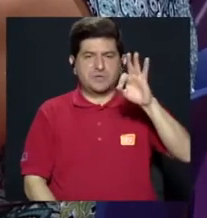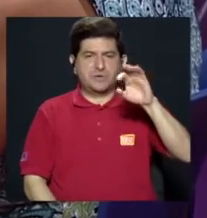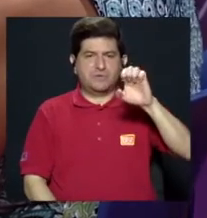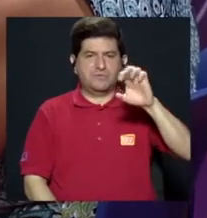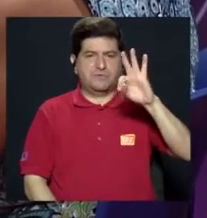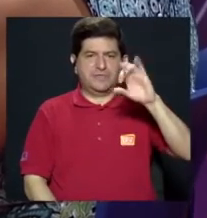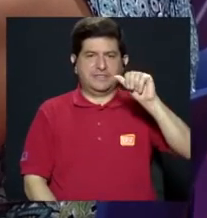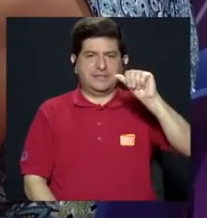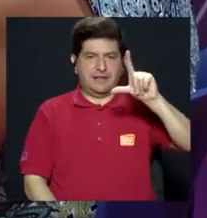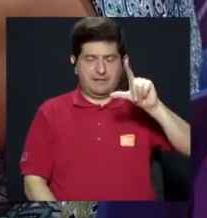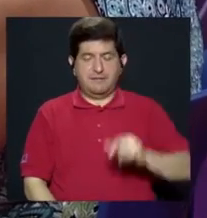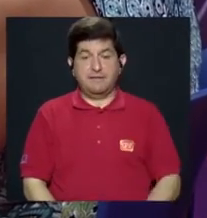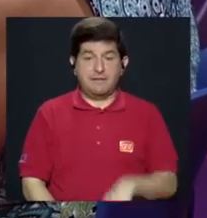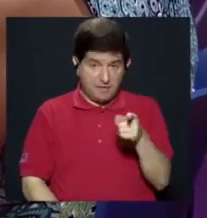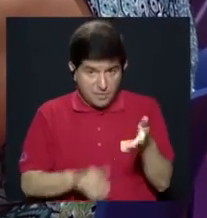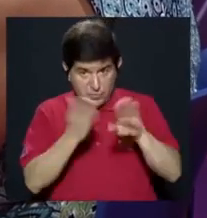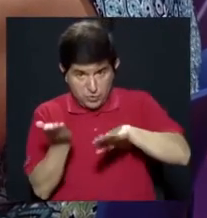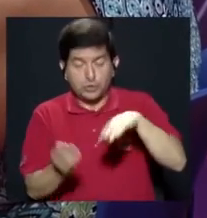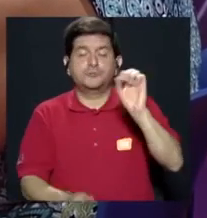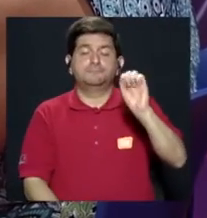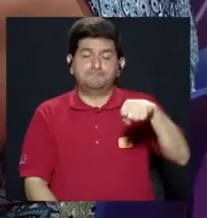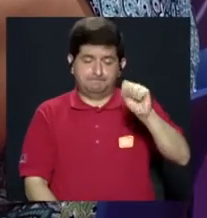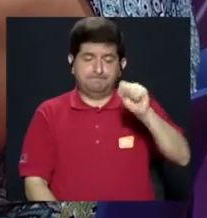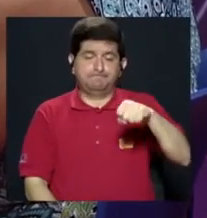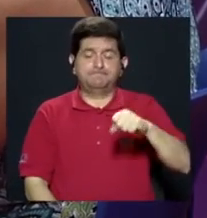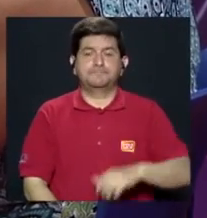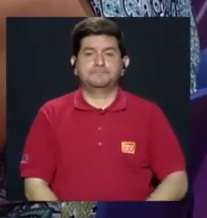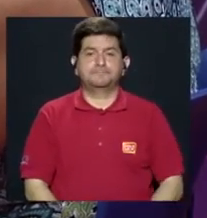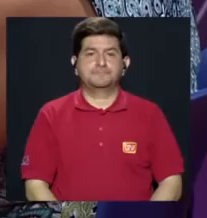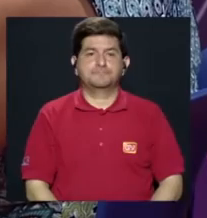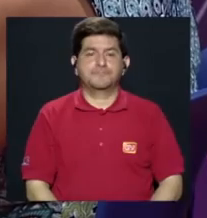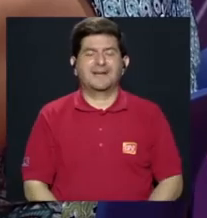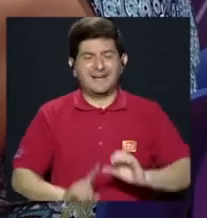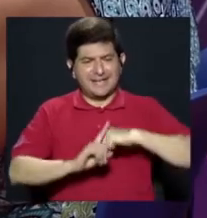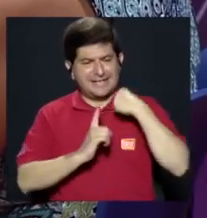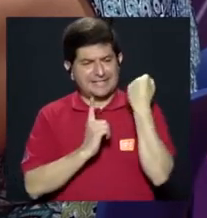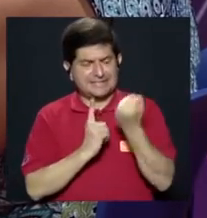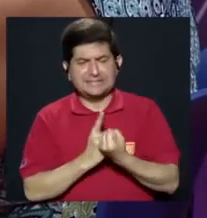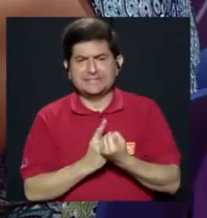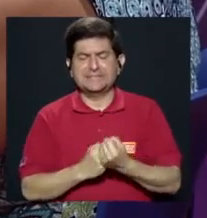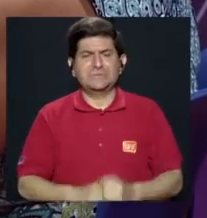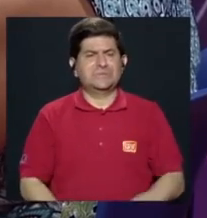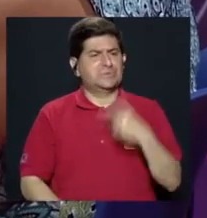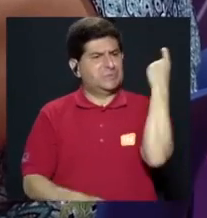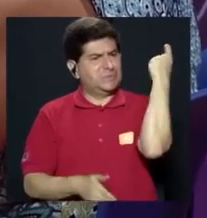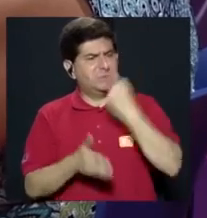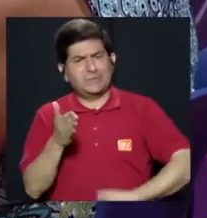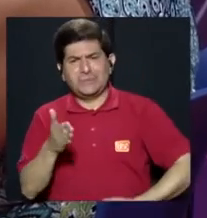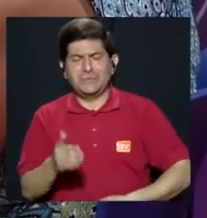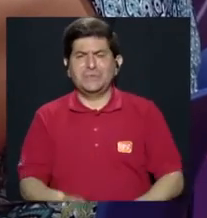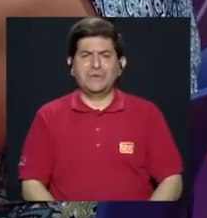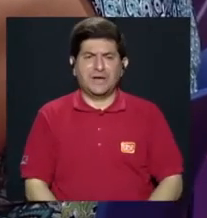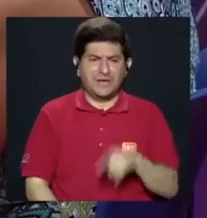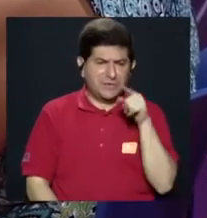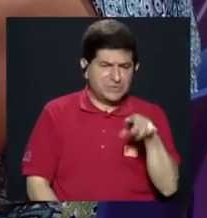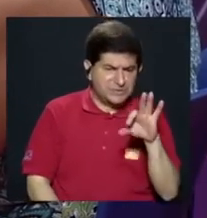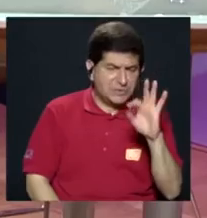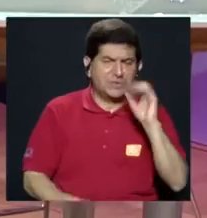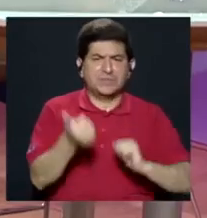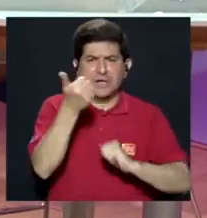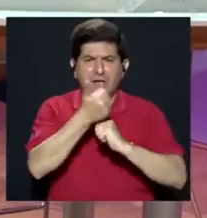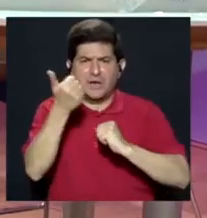falleció? Falleció. Ah, ok. Sí, sí. Una situación muy, muy dura. ¿Y encontró usted